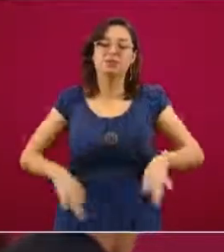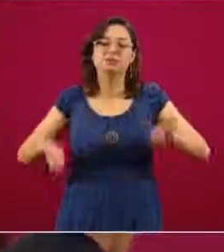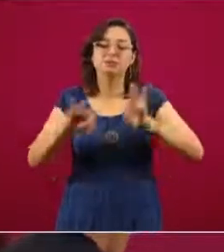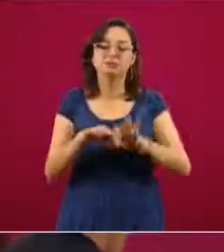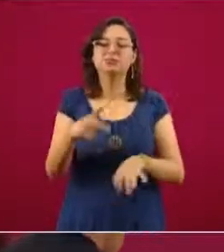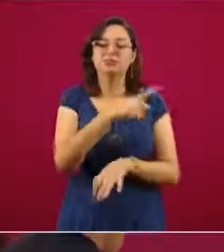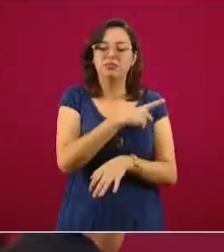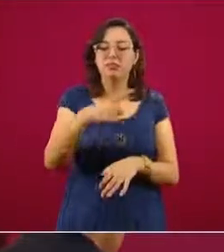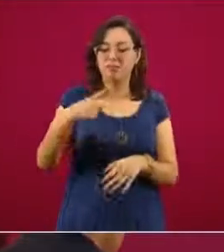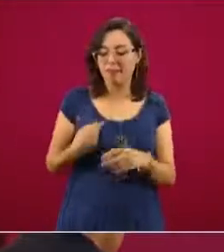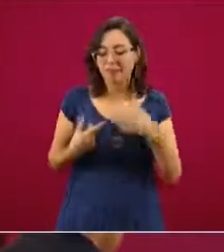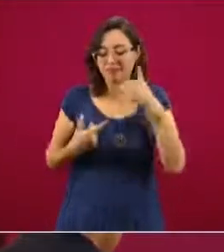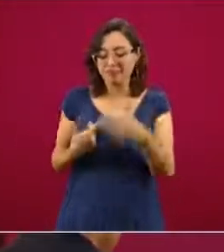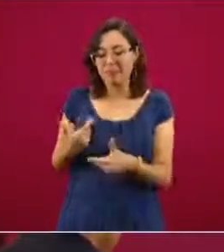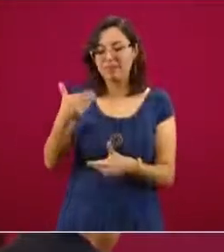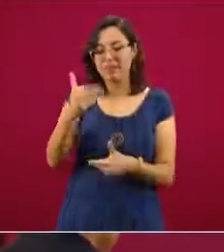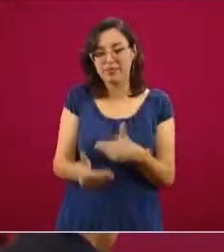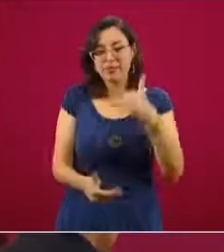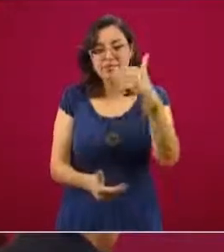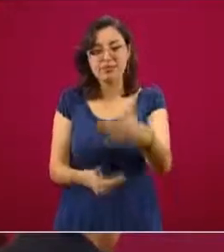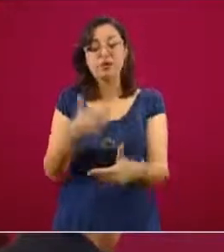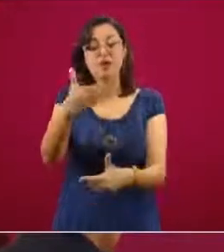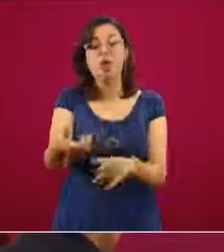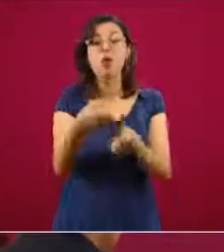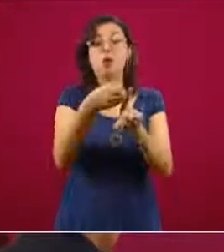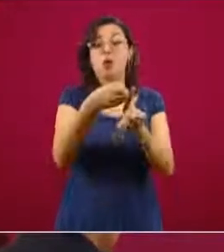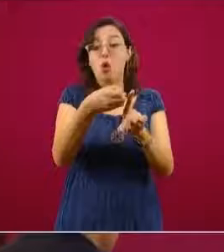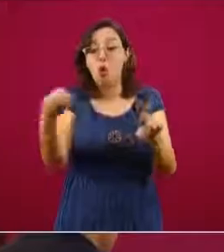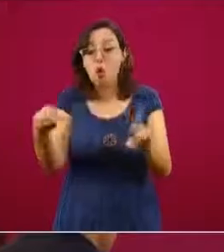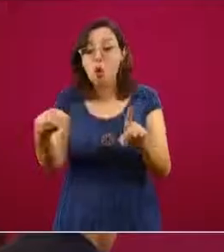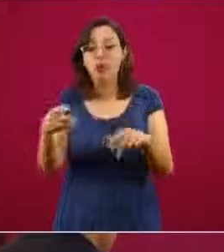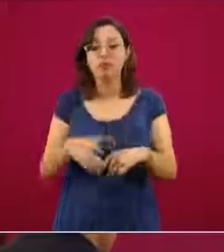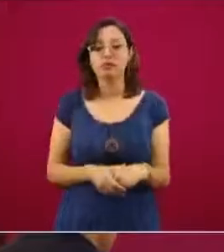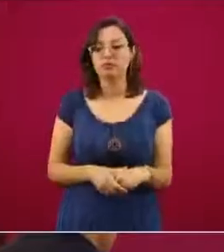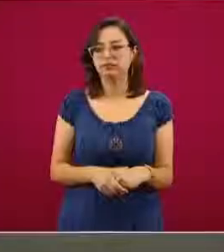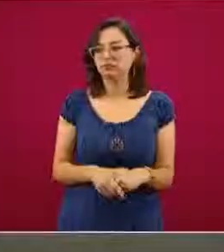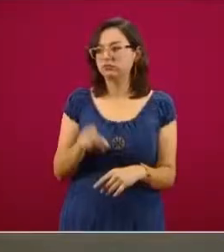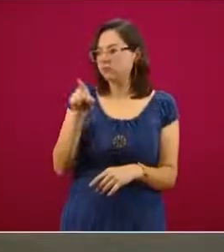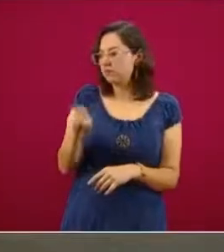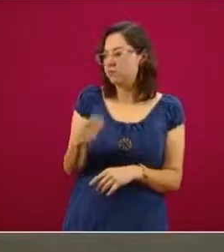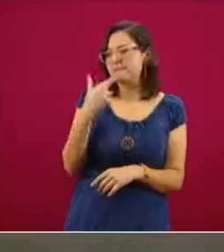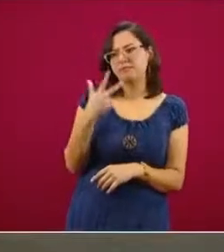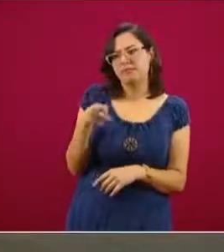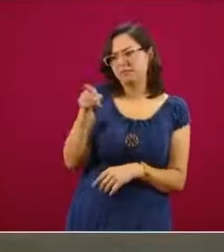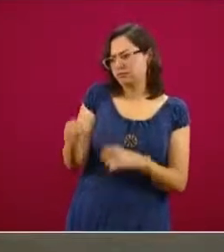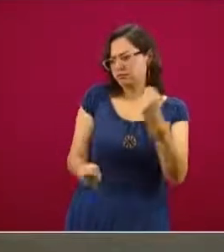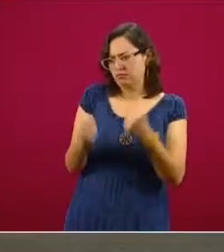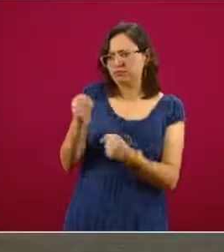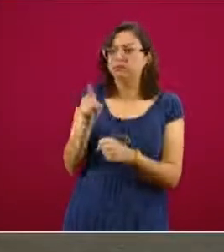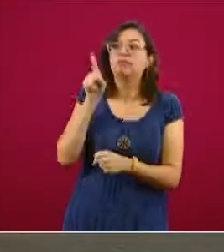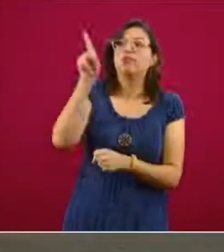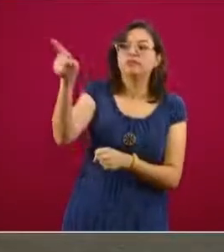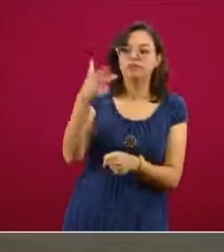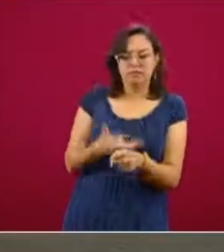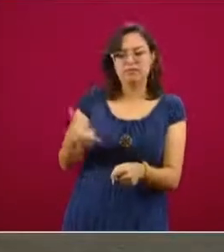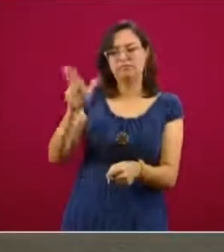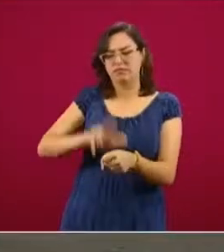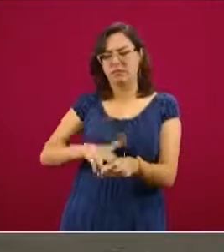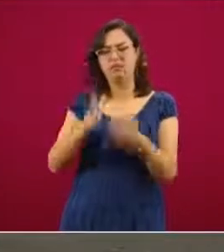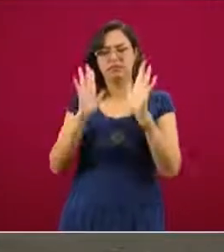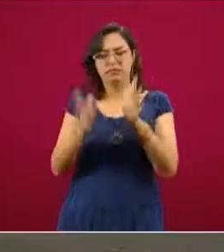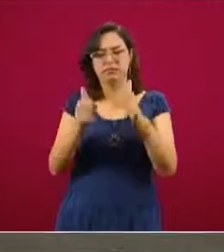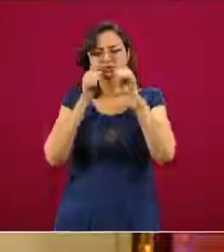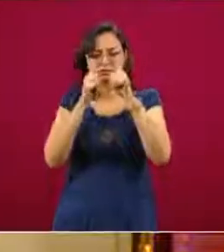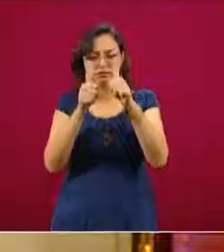de manera tan ordenada, porque a alguien le pueden decir: es mejor que vaya usted con su auto a este hospital y ahí ya lo